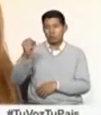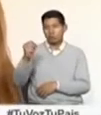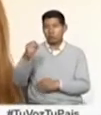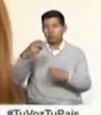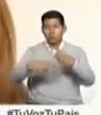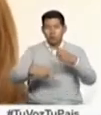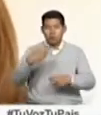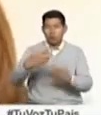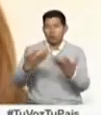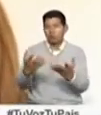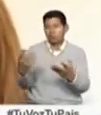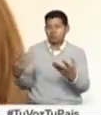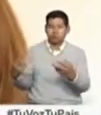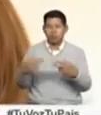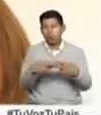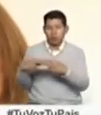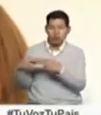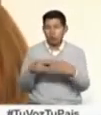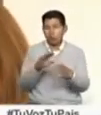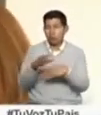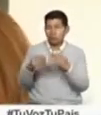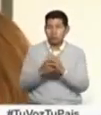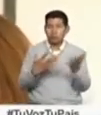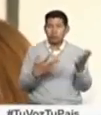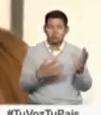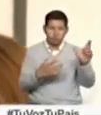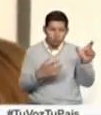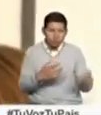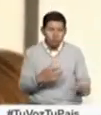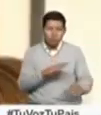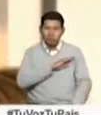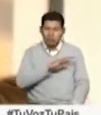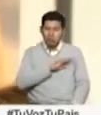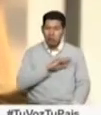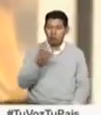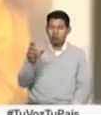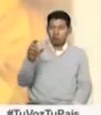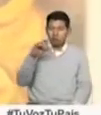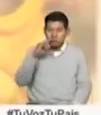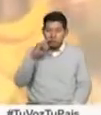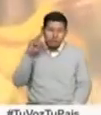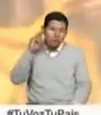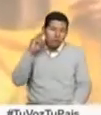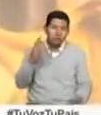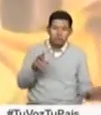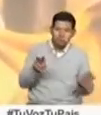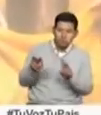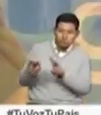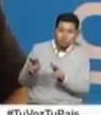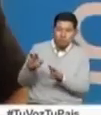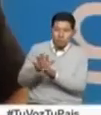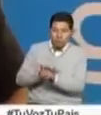problemática, pues la relación que establecen los abusadores con el niño está basada en amenazas, control e intimidación. Es